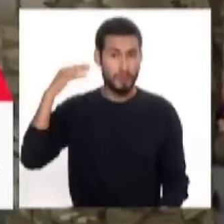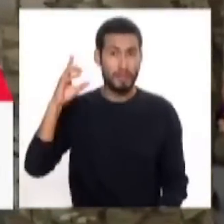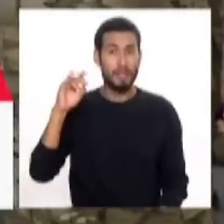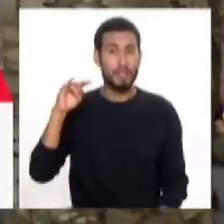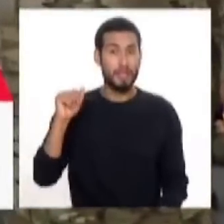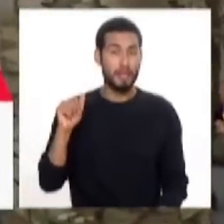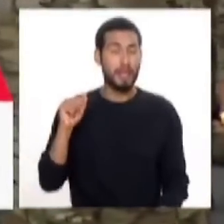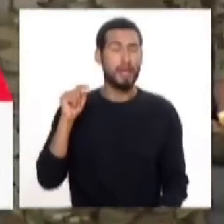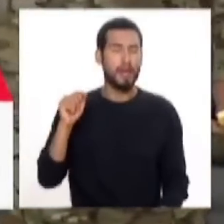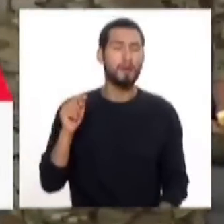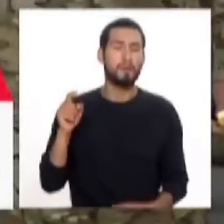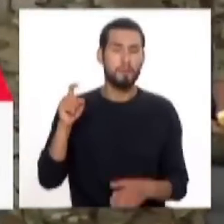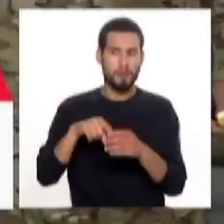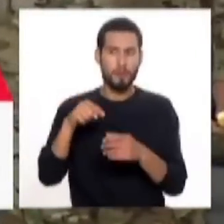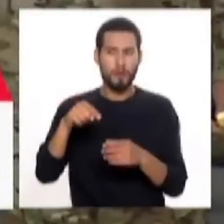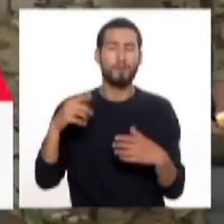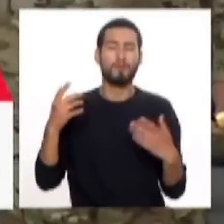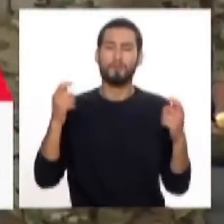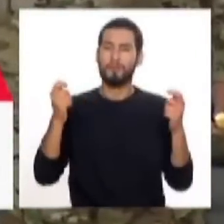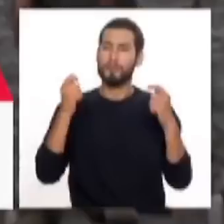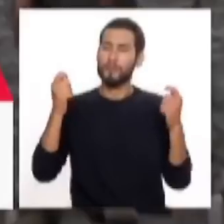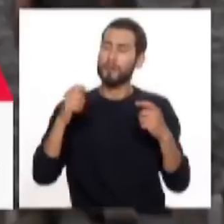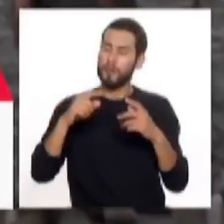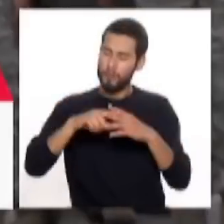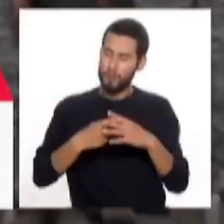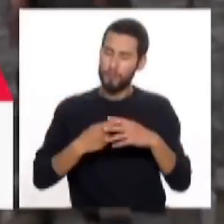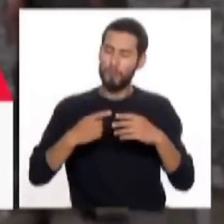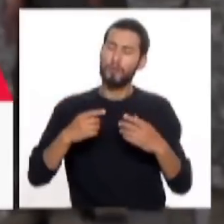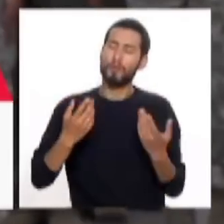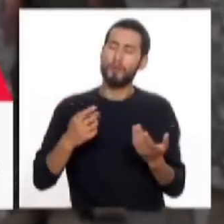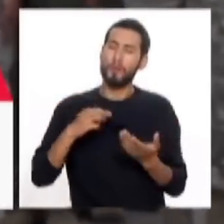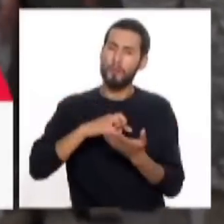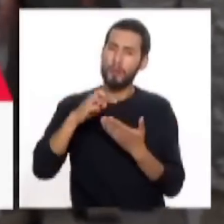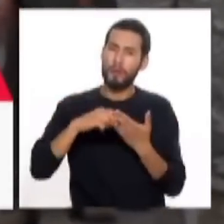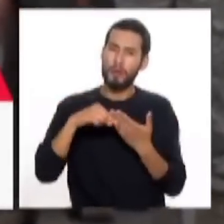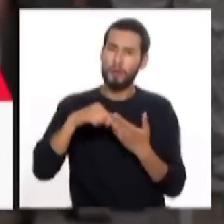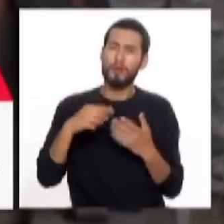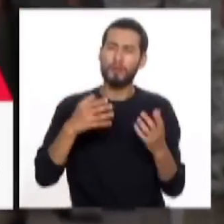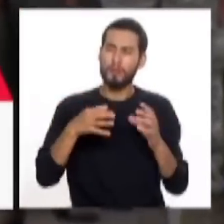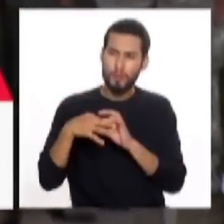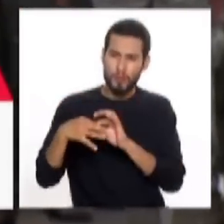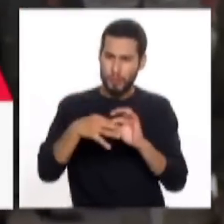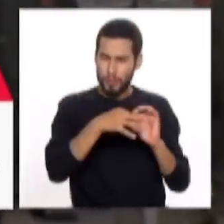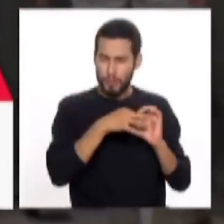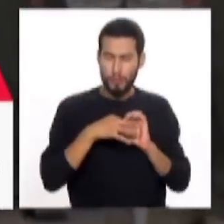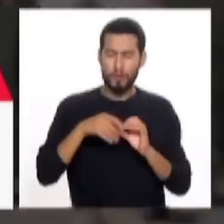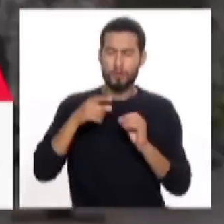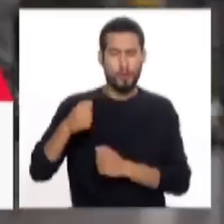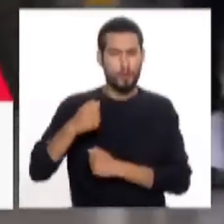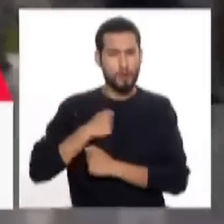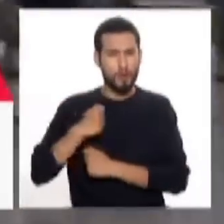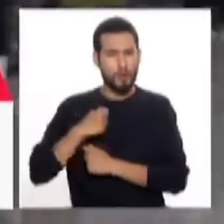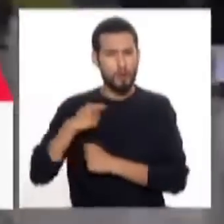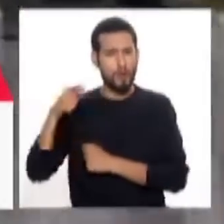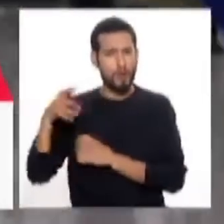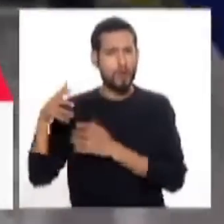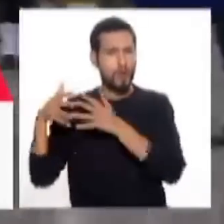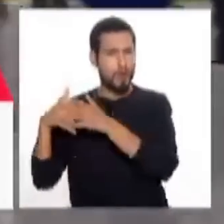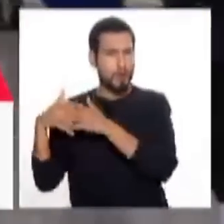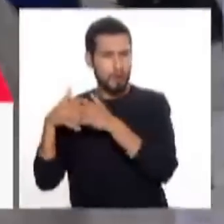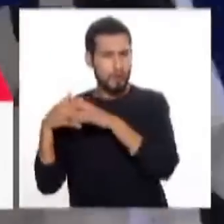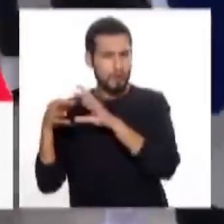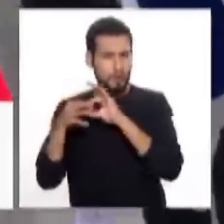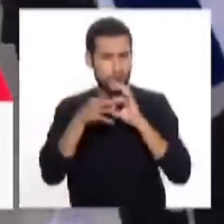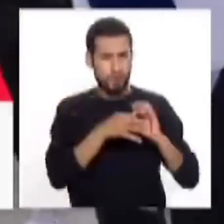de inauguración del ejercicio multinacional del Sistema de Cooperación de las Fuerzas Americanas